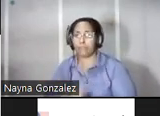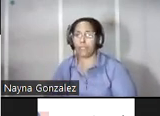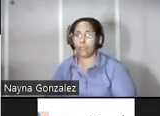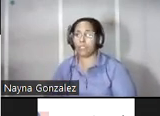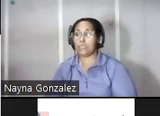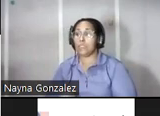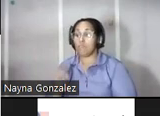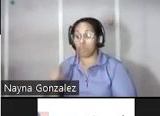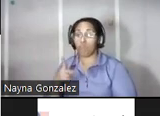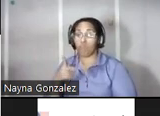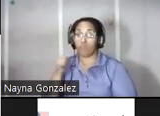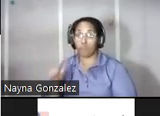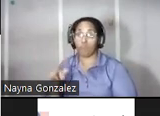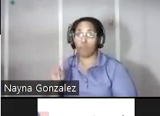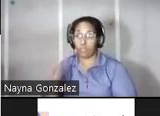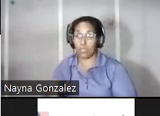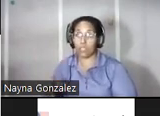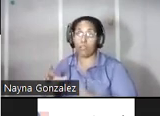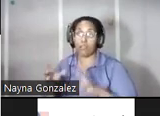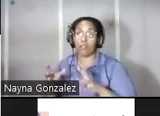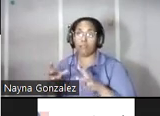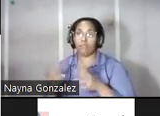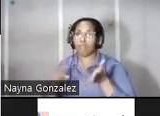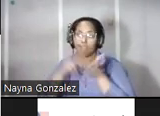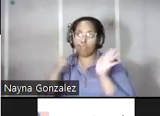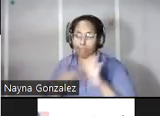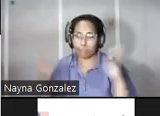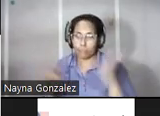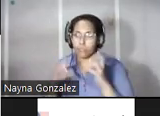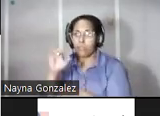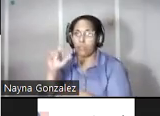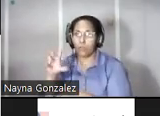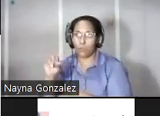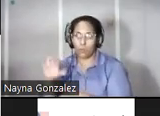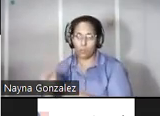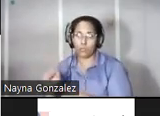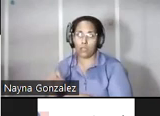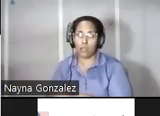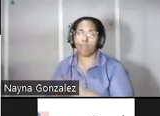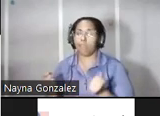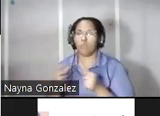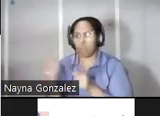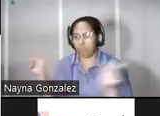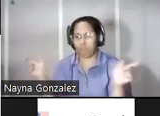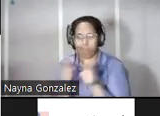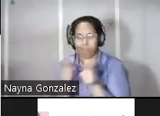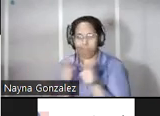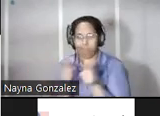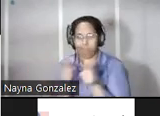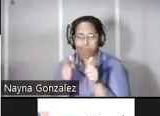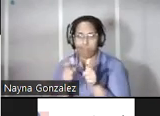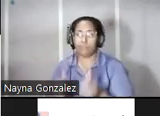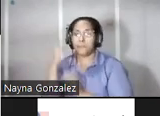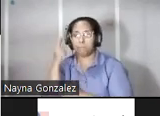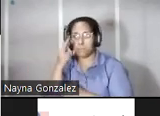tipo intencionado, dicho acto, al igual que el de Eloísa, se considera muy escaso. Es